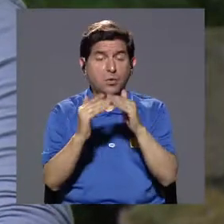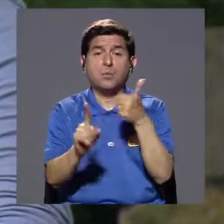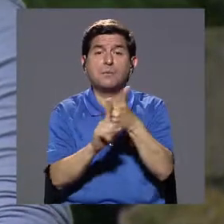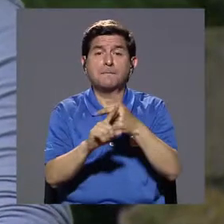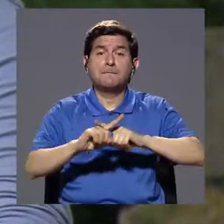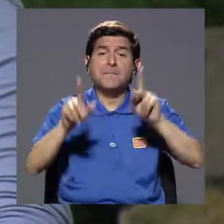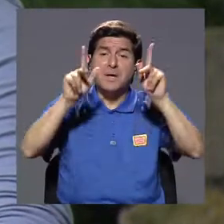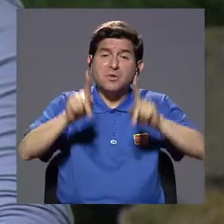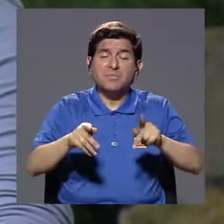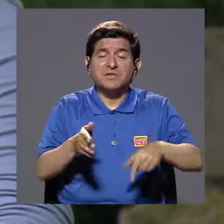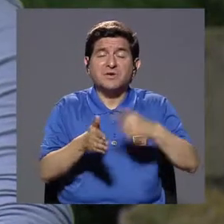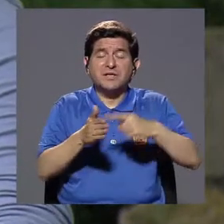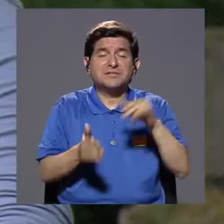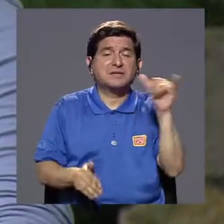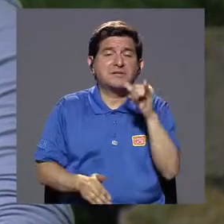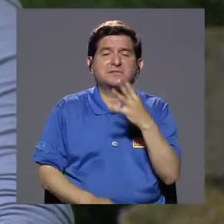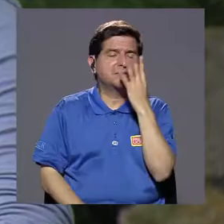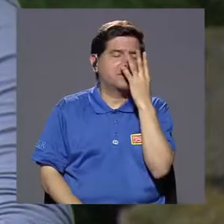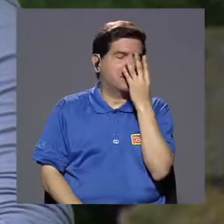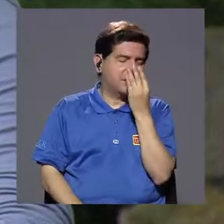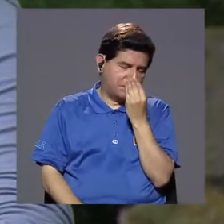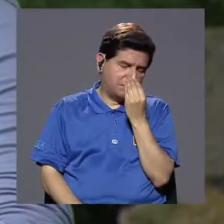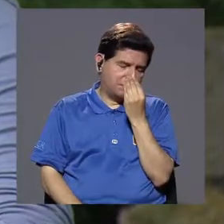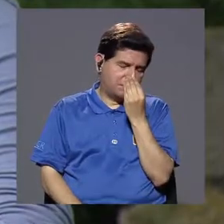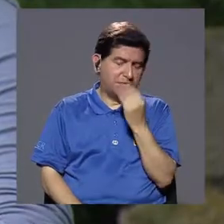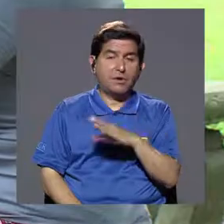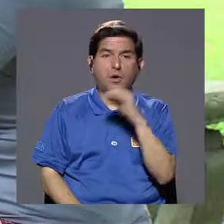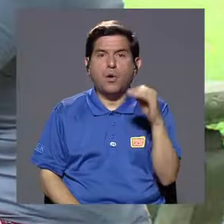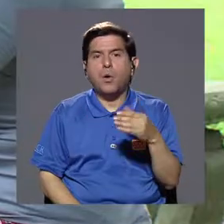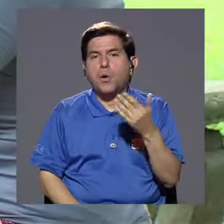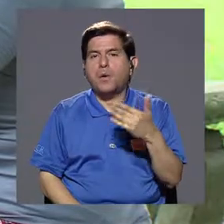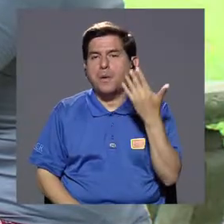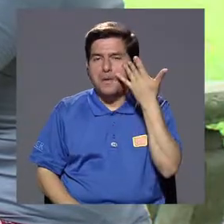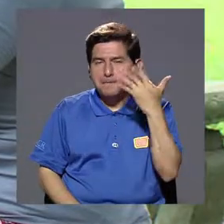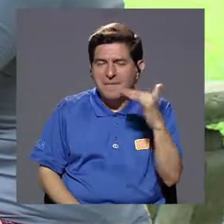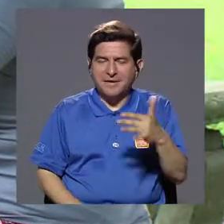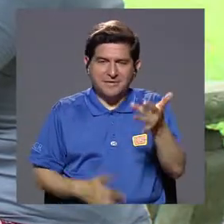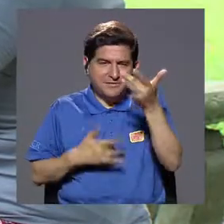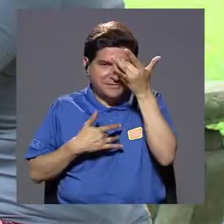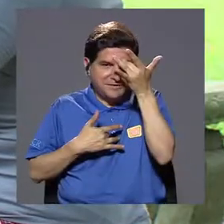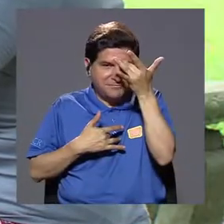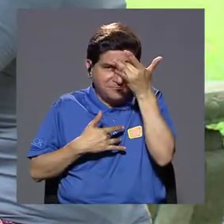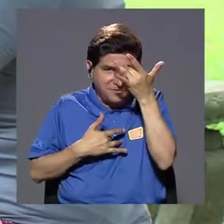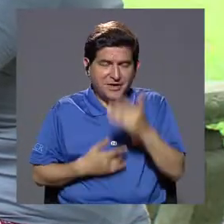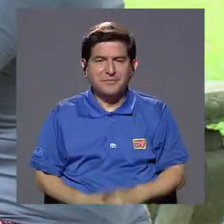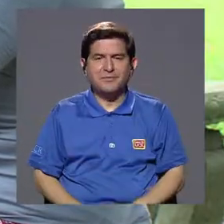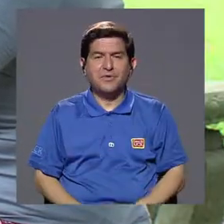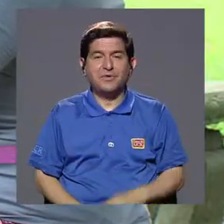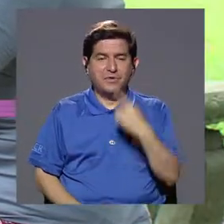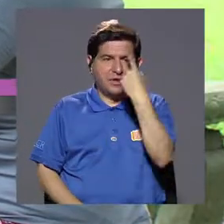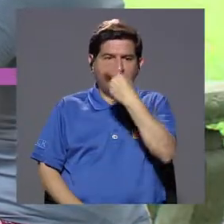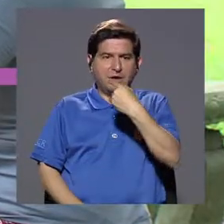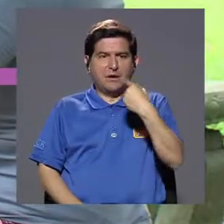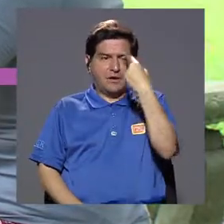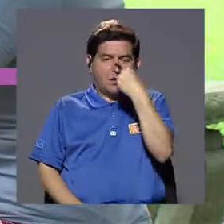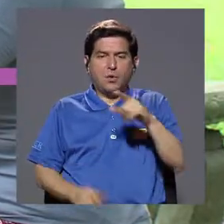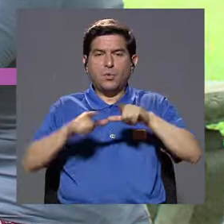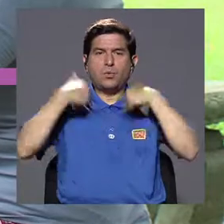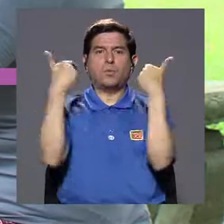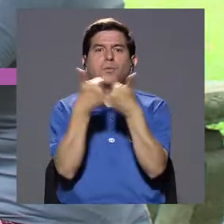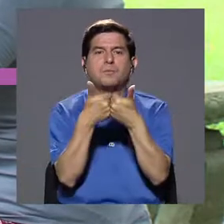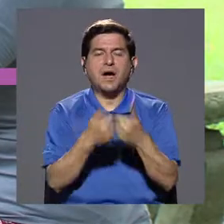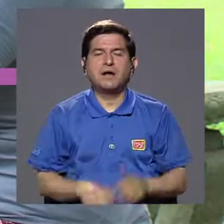comunales pero mucha gente está dormida mucha gente pareciera o padeciera de una cierta hipnosis colectiva